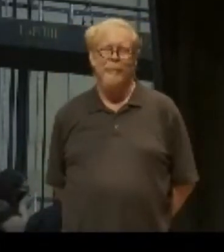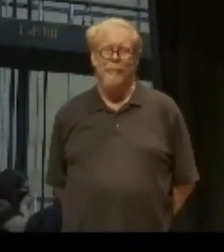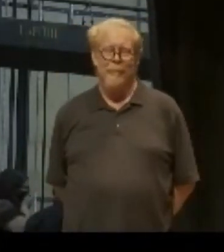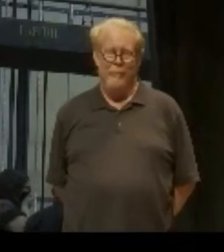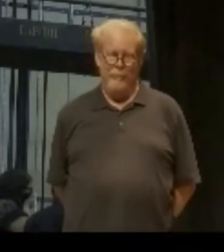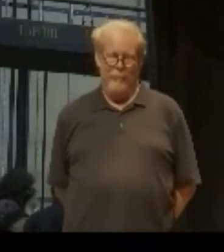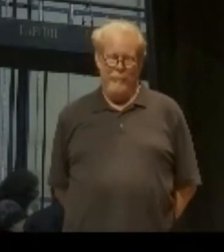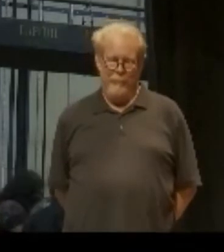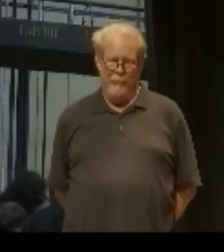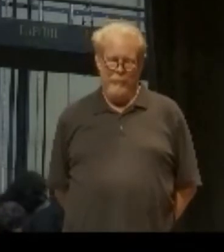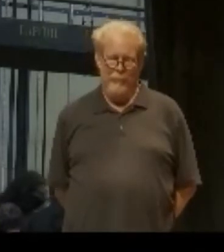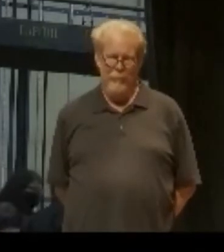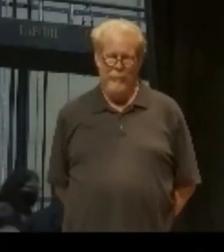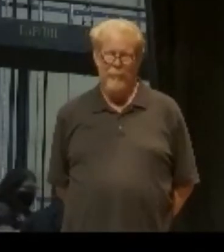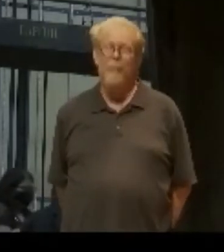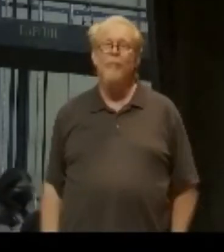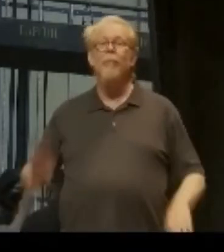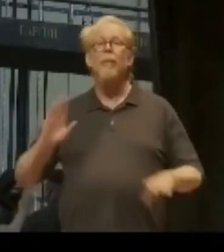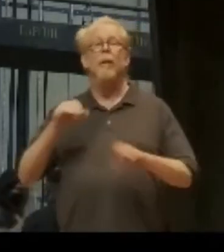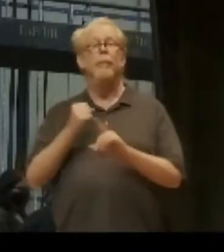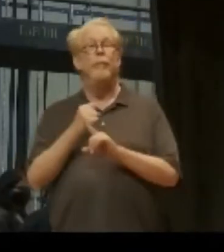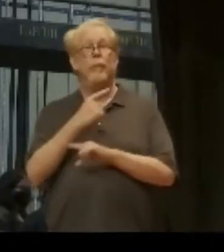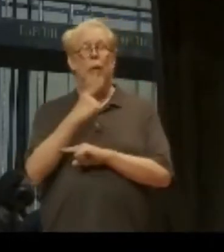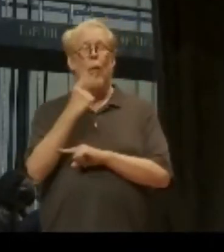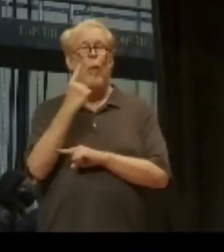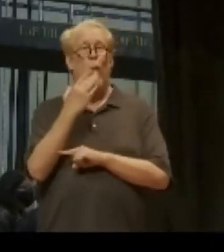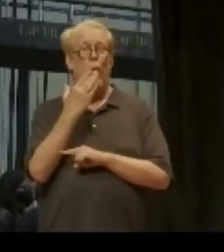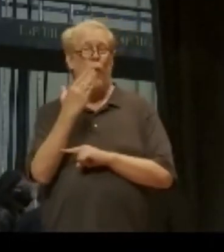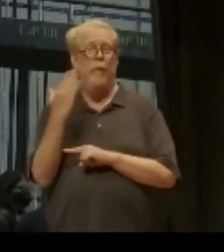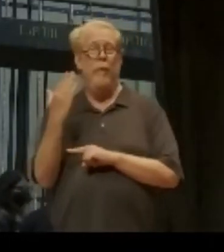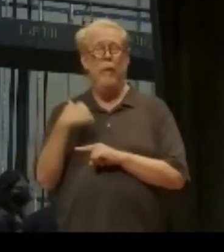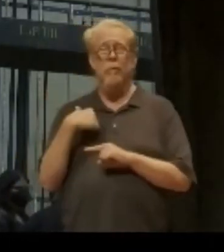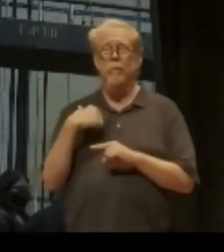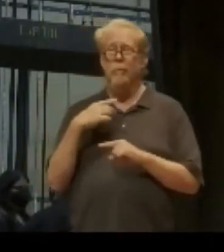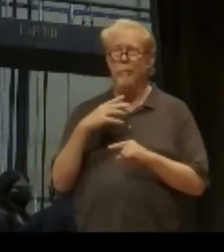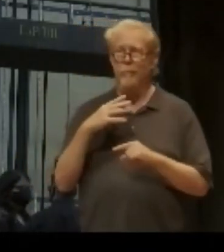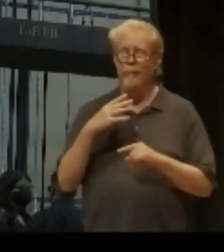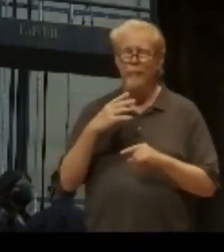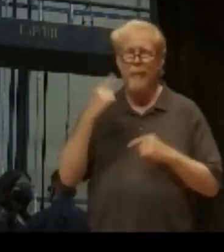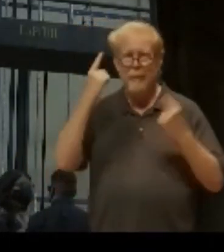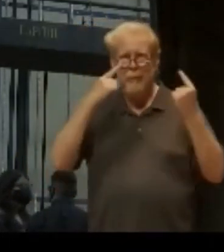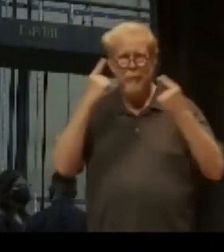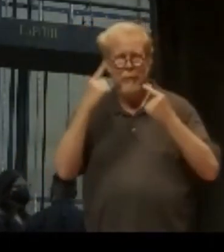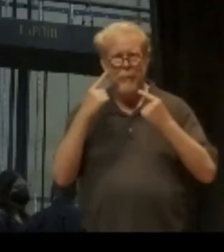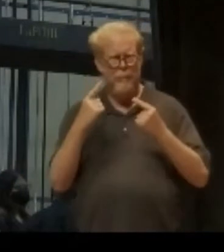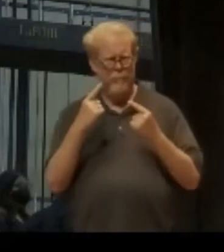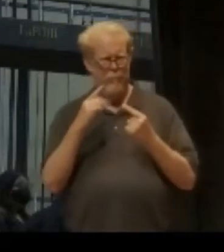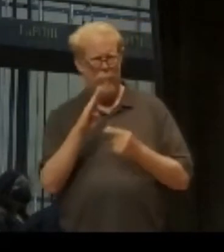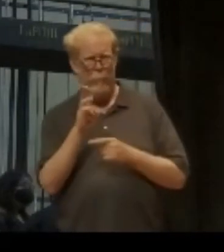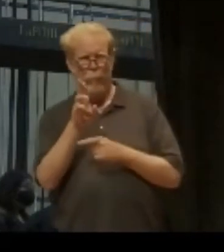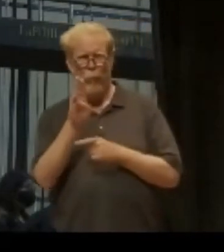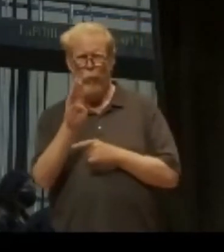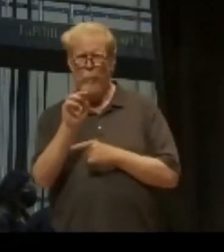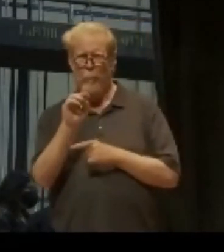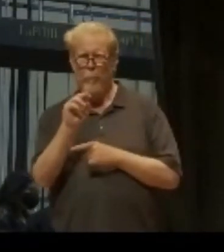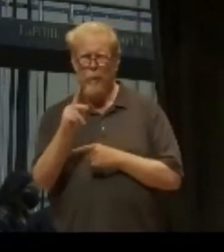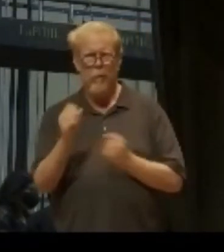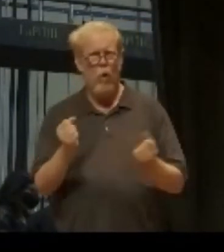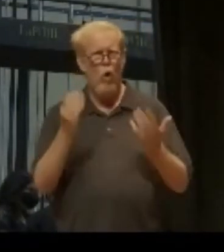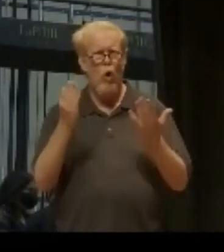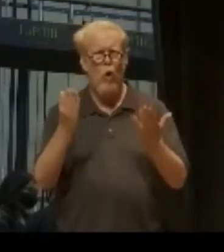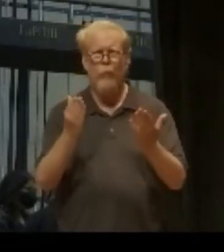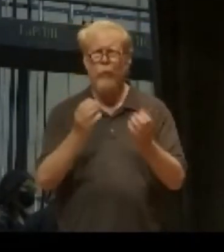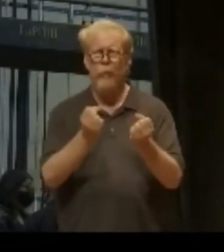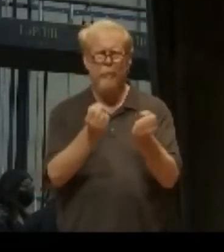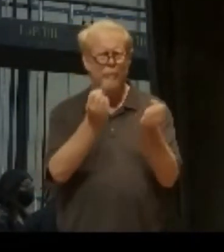un rol en eso. Y una de las razones, y bueno, una de las cosas que yo siempre digo de Burbank es que hay tantas ofertas aquí.